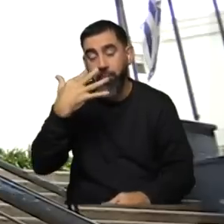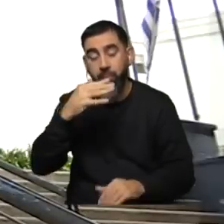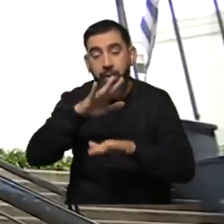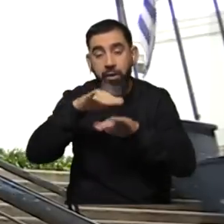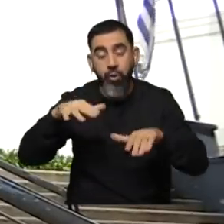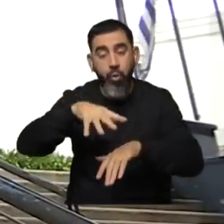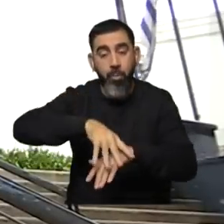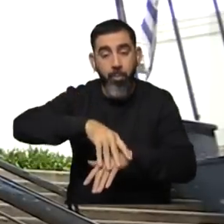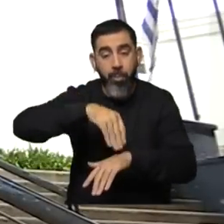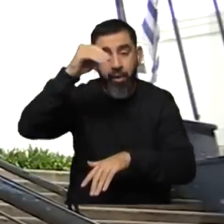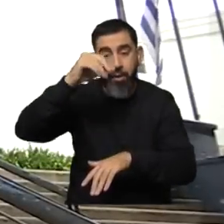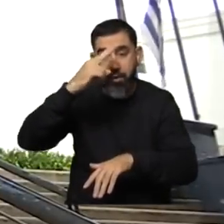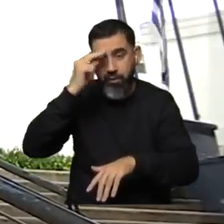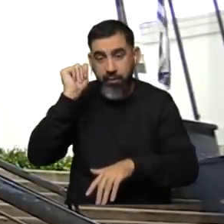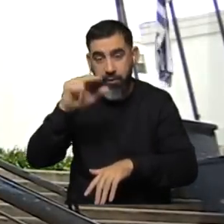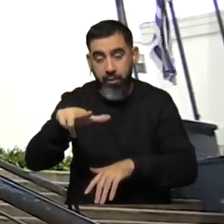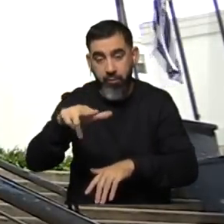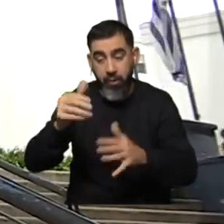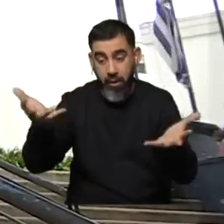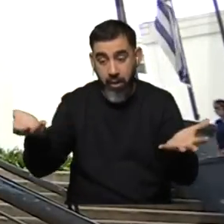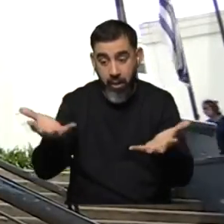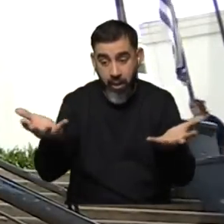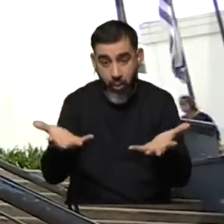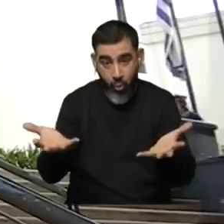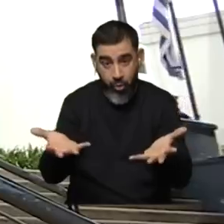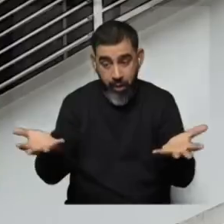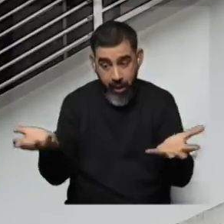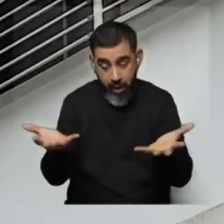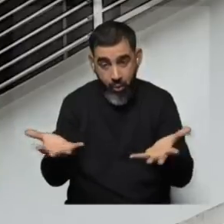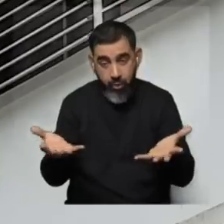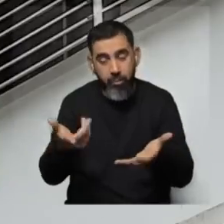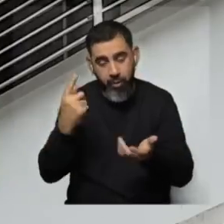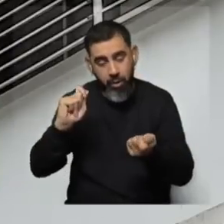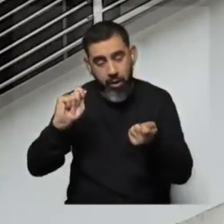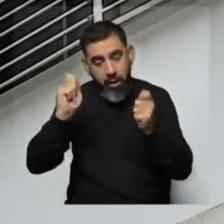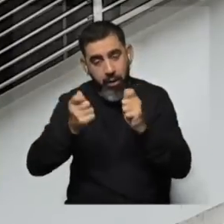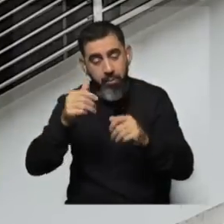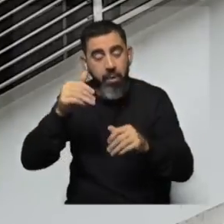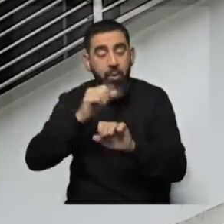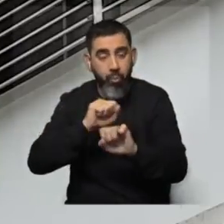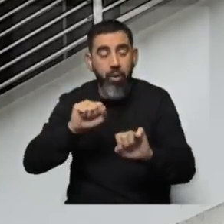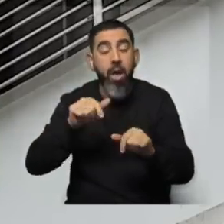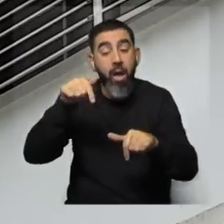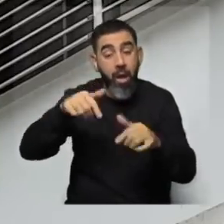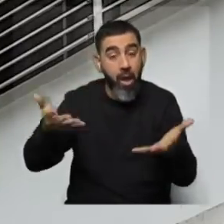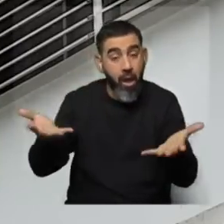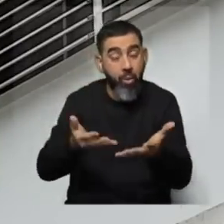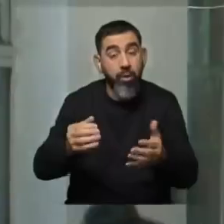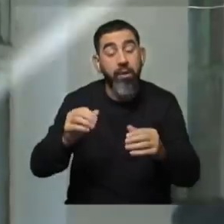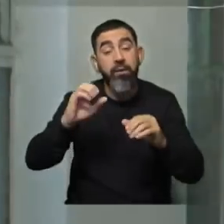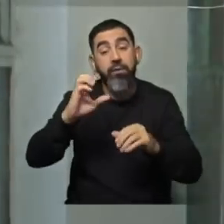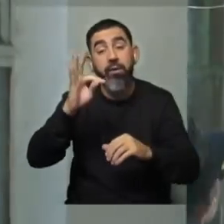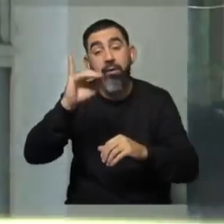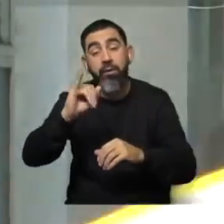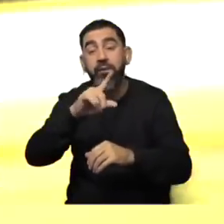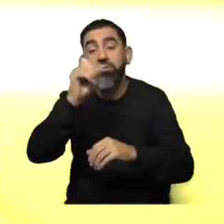rosel en el cual eso nos lleva que en este momento ahora que esto es muy cambiante y de tarde ya puede cambiar en este momento por ejemplo el cti